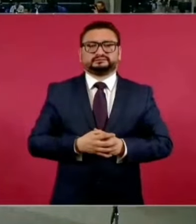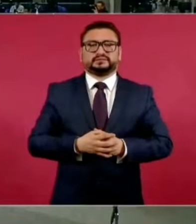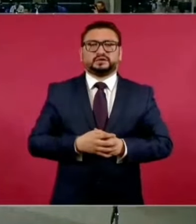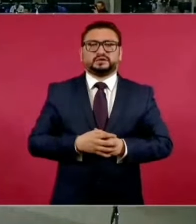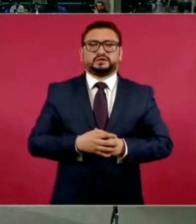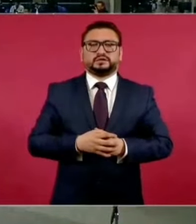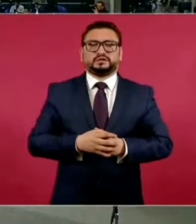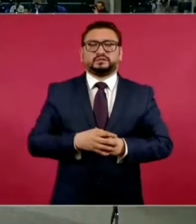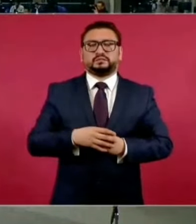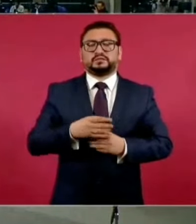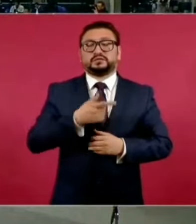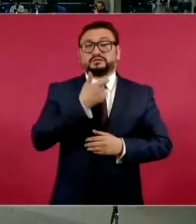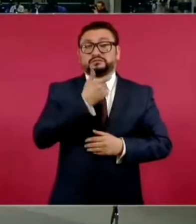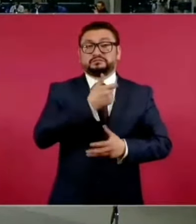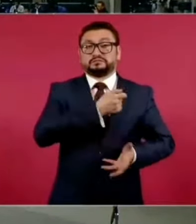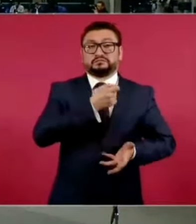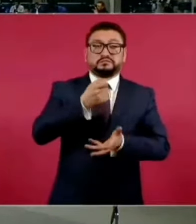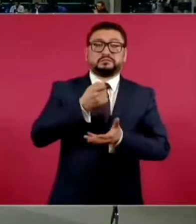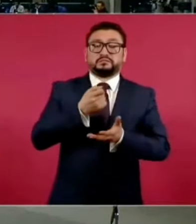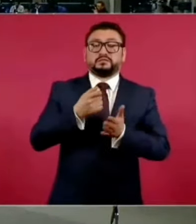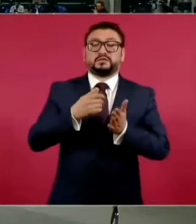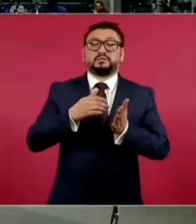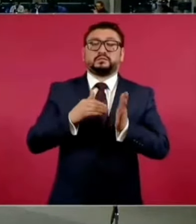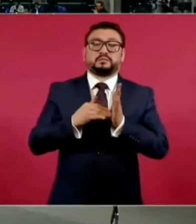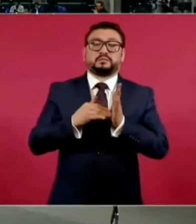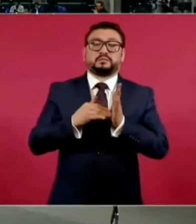destinar miles de millones de dólares a